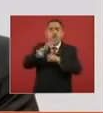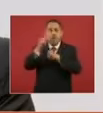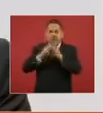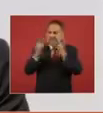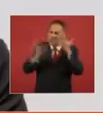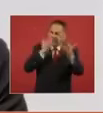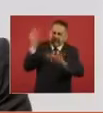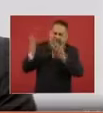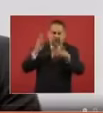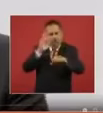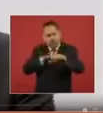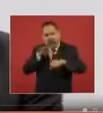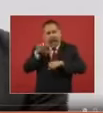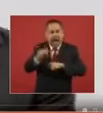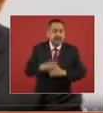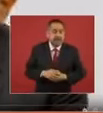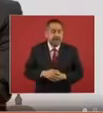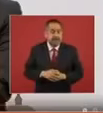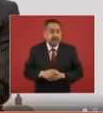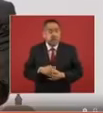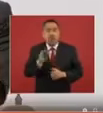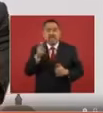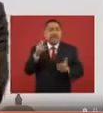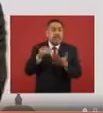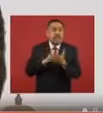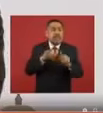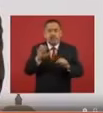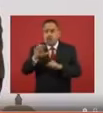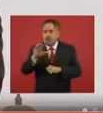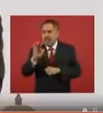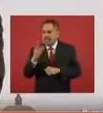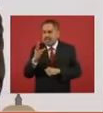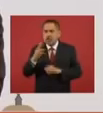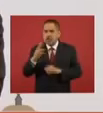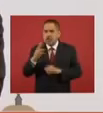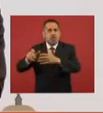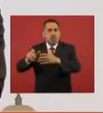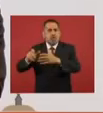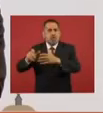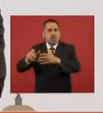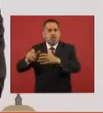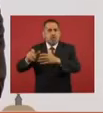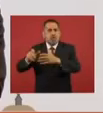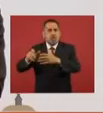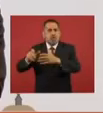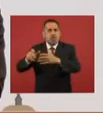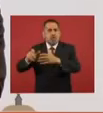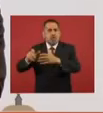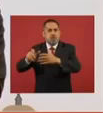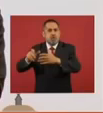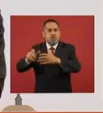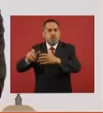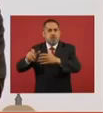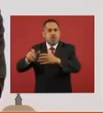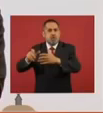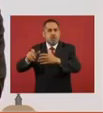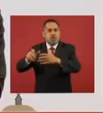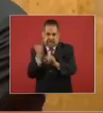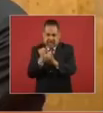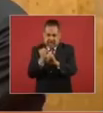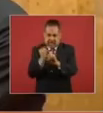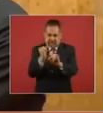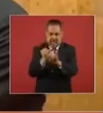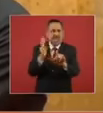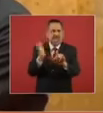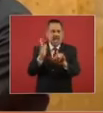mil millones de dólares de inversión extranjera directa. Luego siguió Enrique Peña Nieto con 70 mil a la alza y cae con Andrés